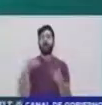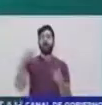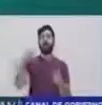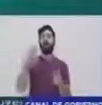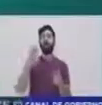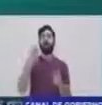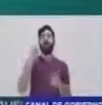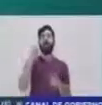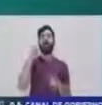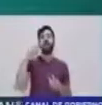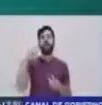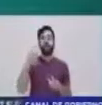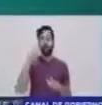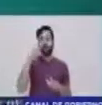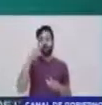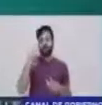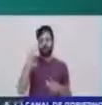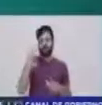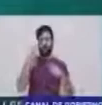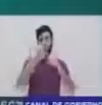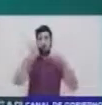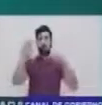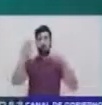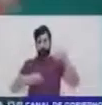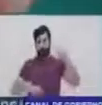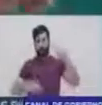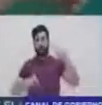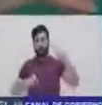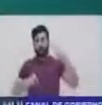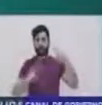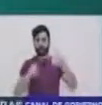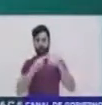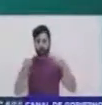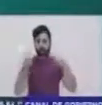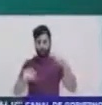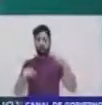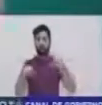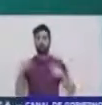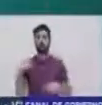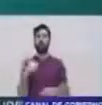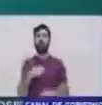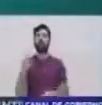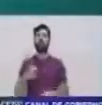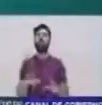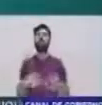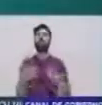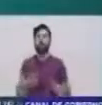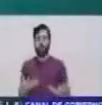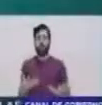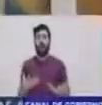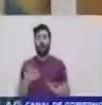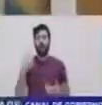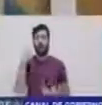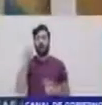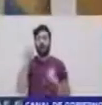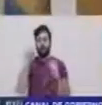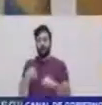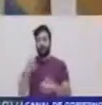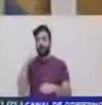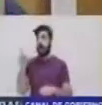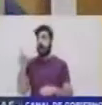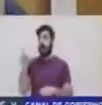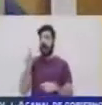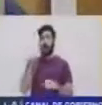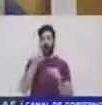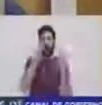que uno de los valores básicos para ello sería el radio o el diámetro del círculo. Bueno, entonces